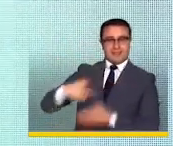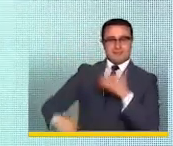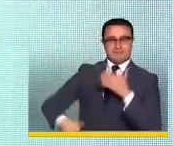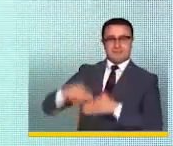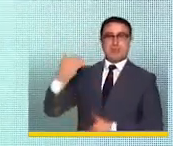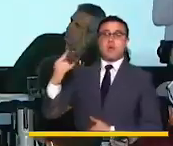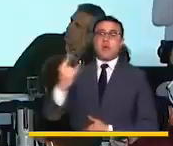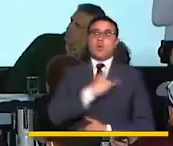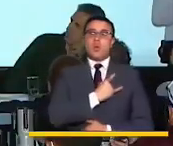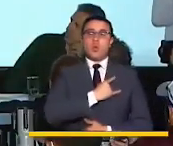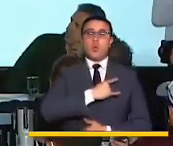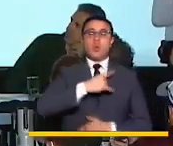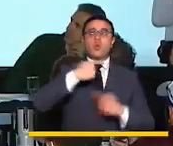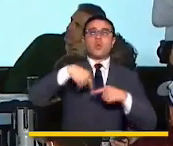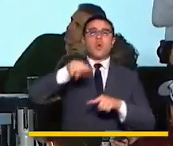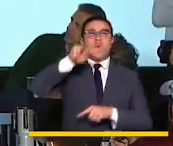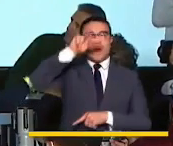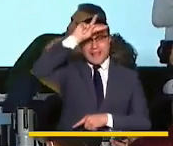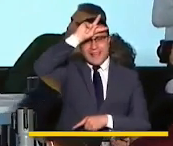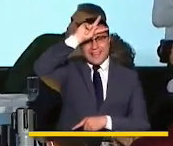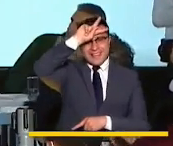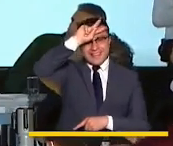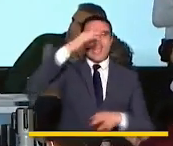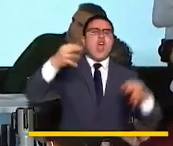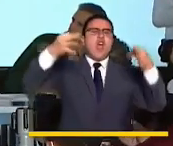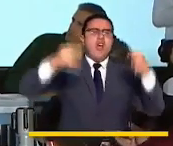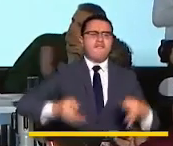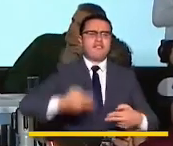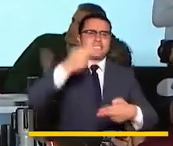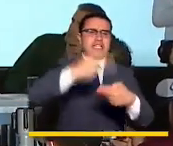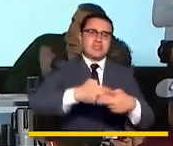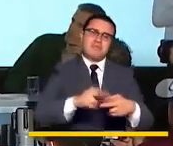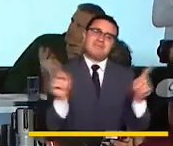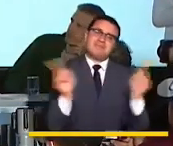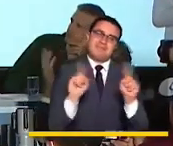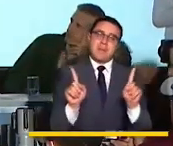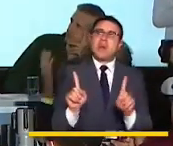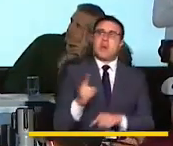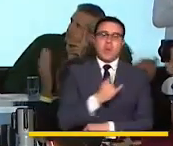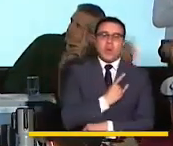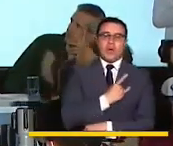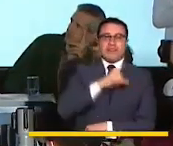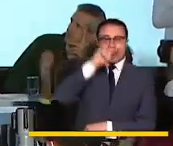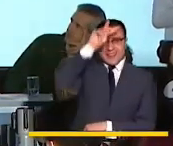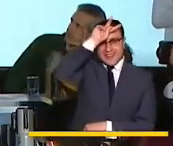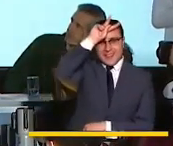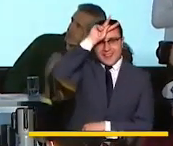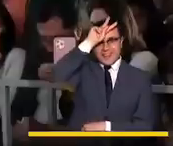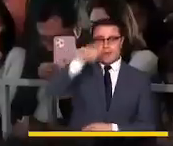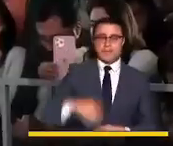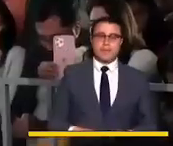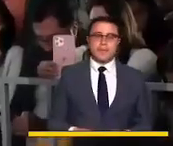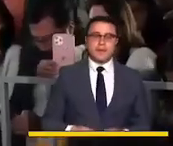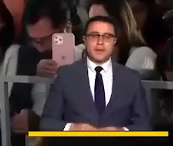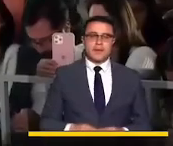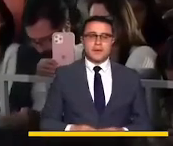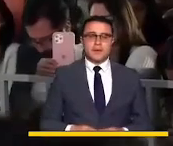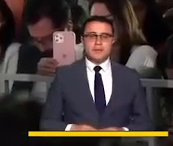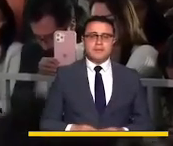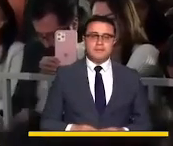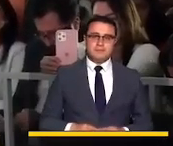es la Universidad de Kennedy, la llamo así, ese no es el nombre que tiene actualmente,